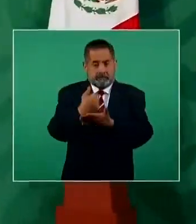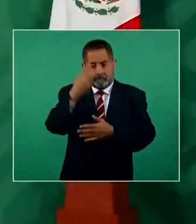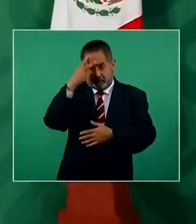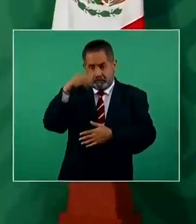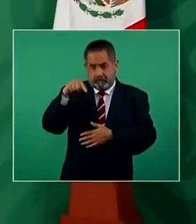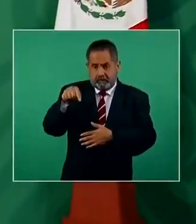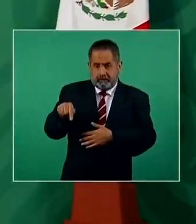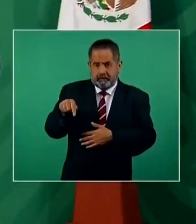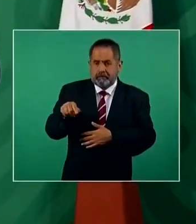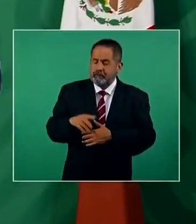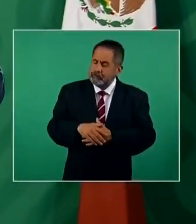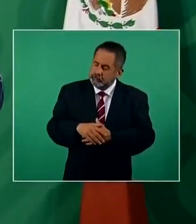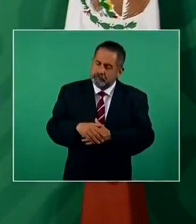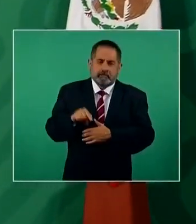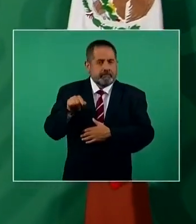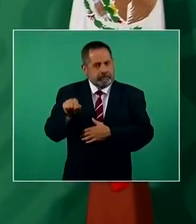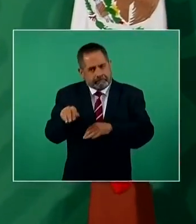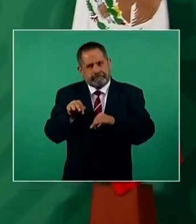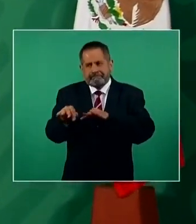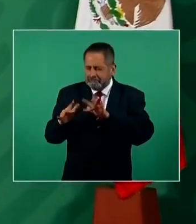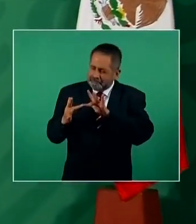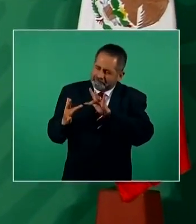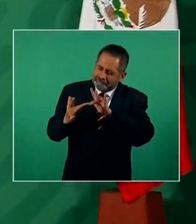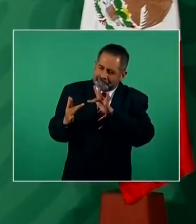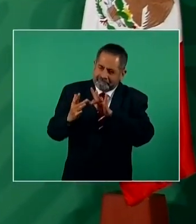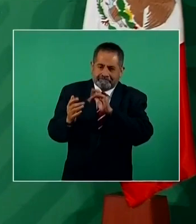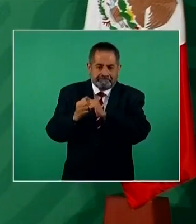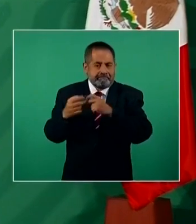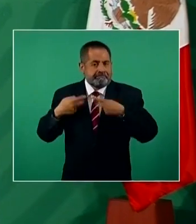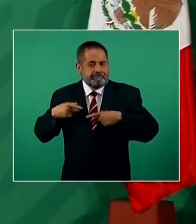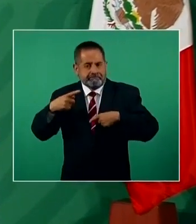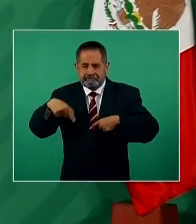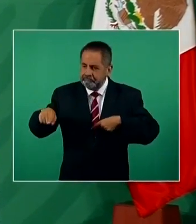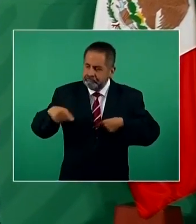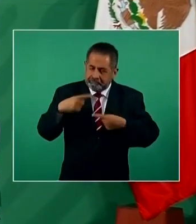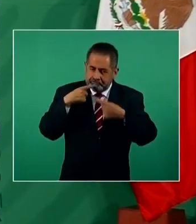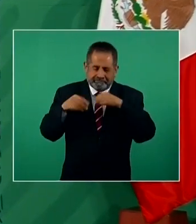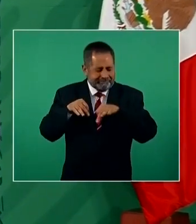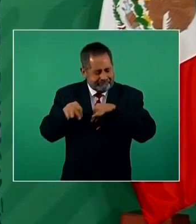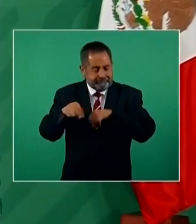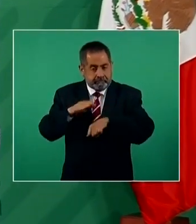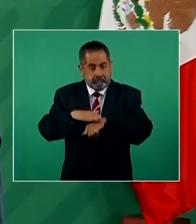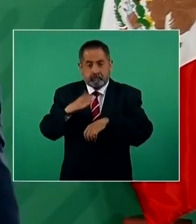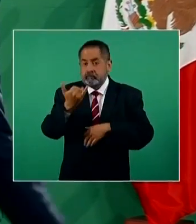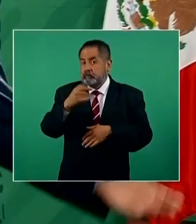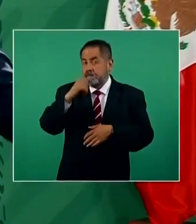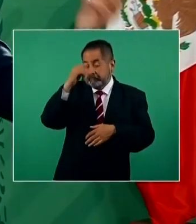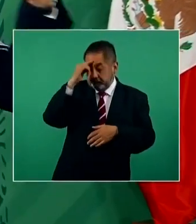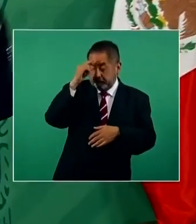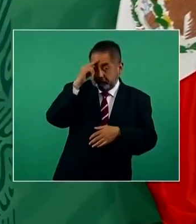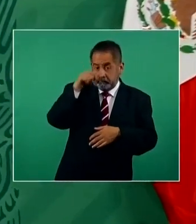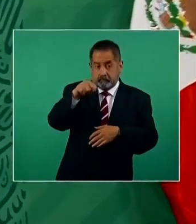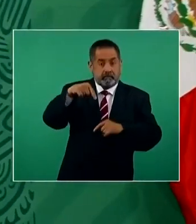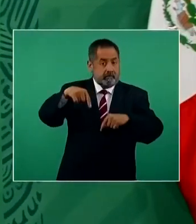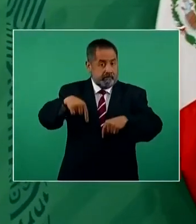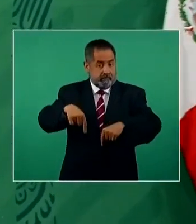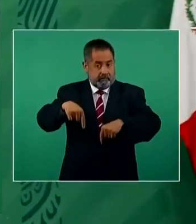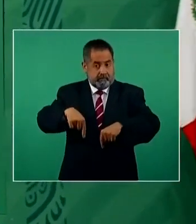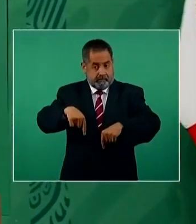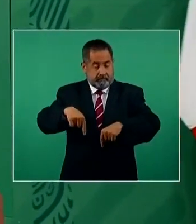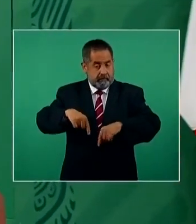hay que trabajar más y también tener en cuenta que aquí